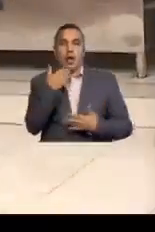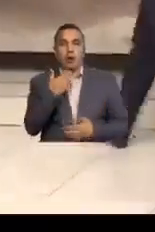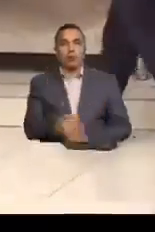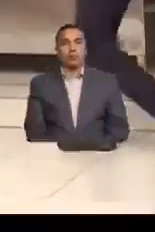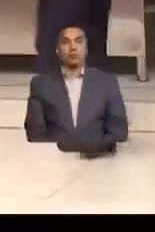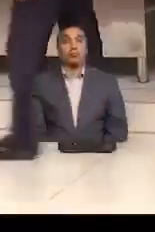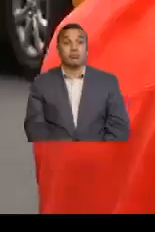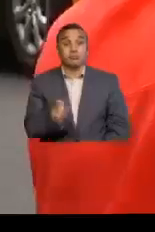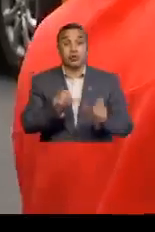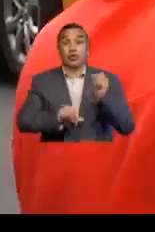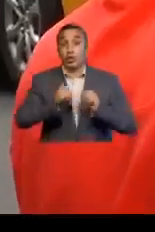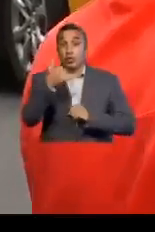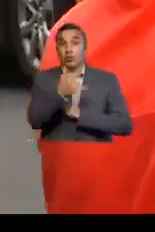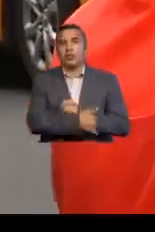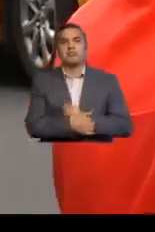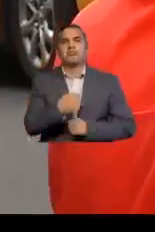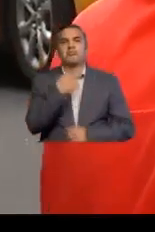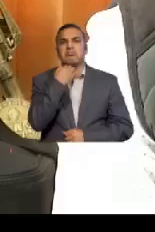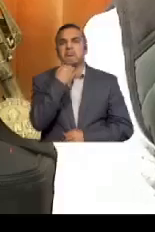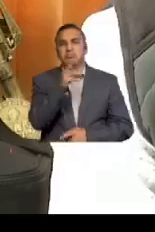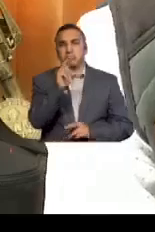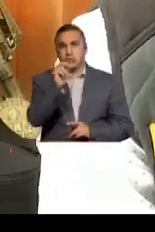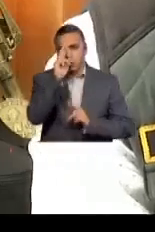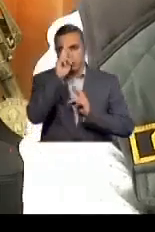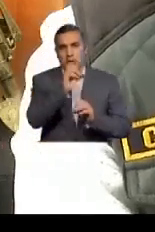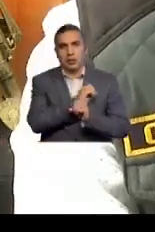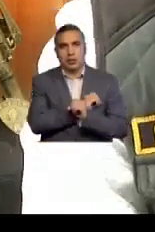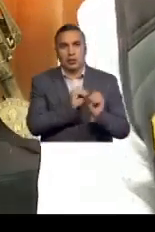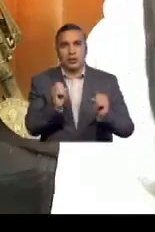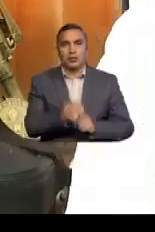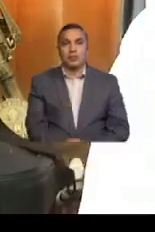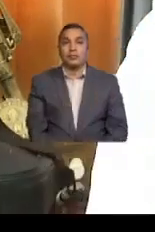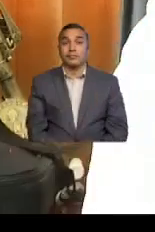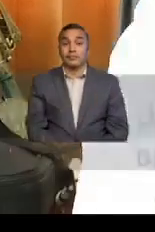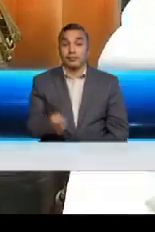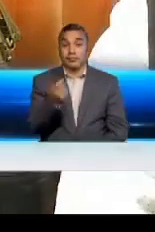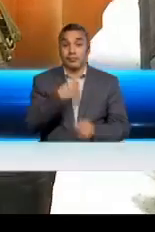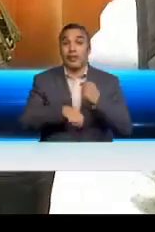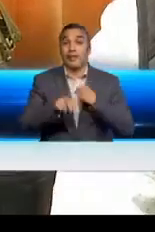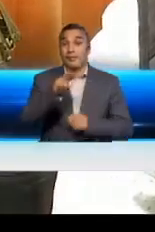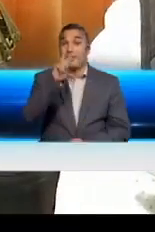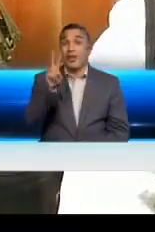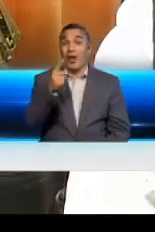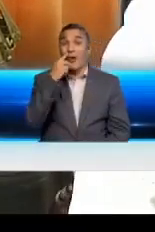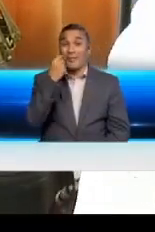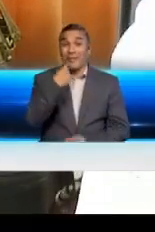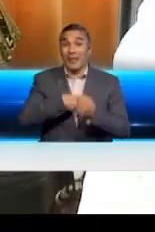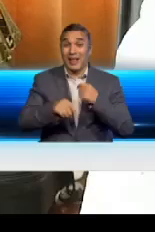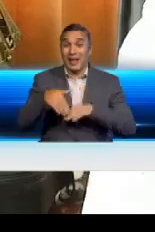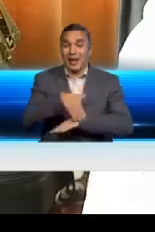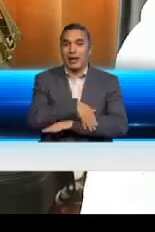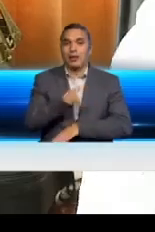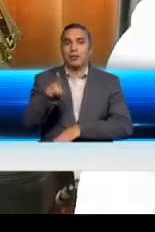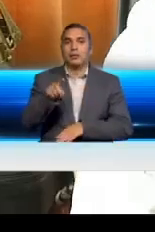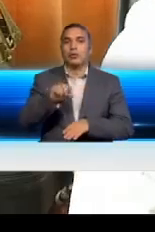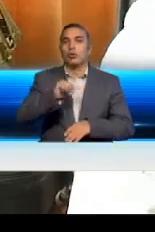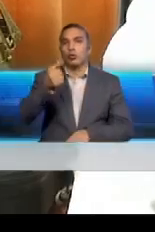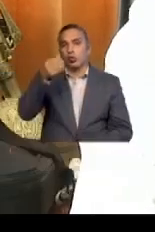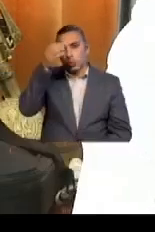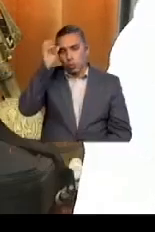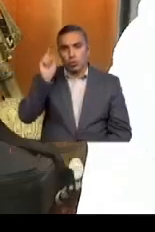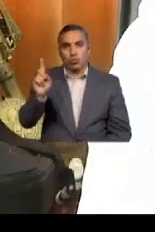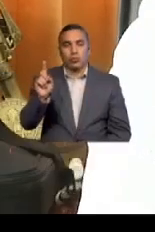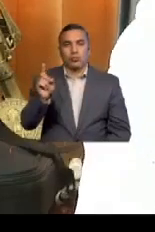con extranjeros que no respetan las ordenanzas municipales. Los vendedores venezolanos, porque ellos tienen otra cultura, tienen